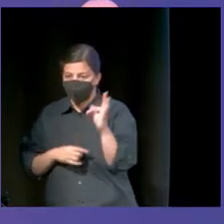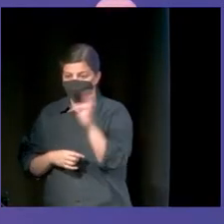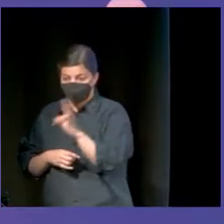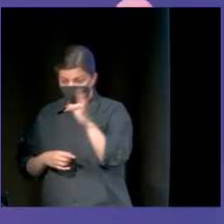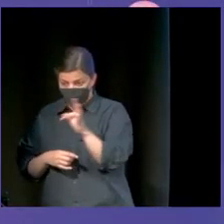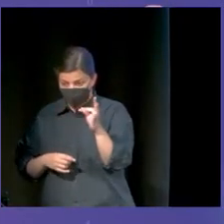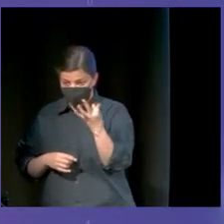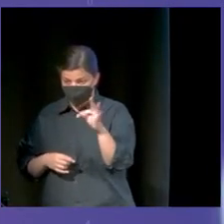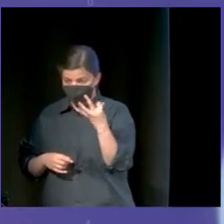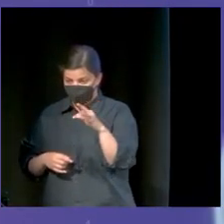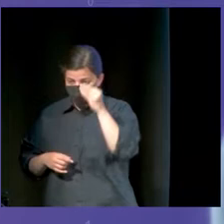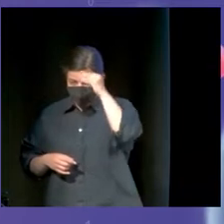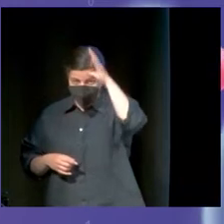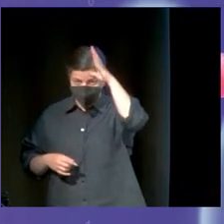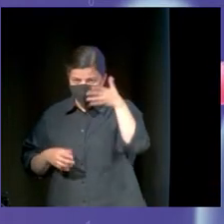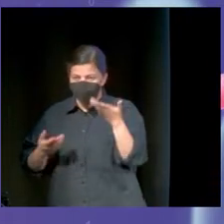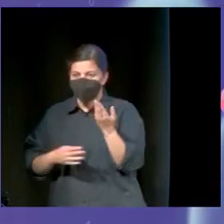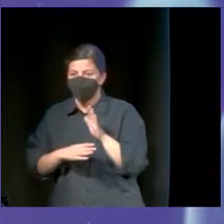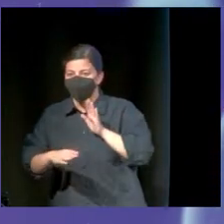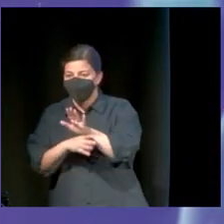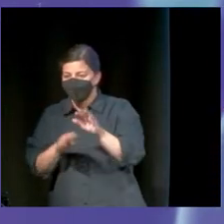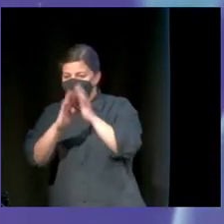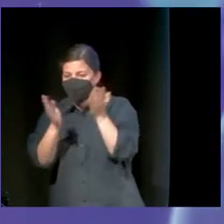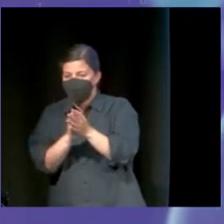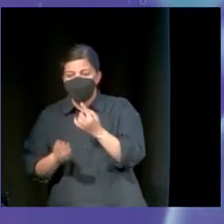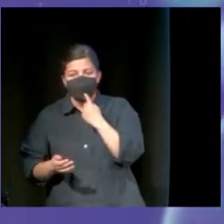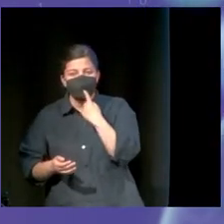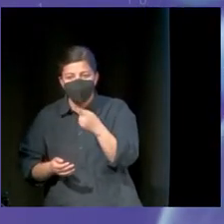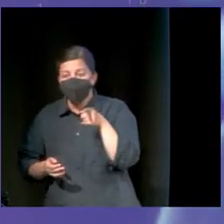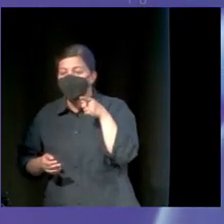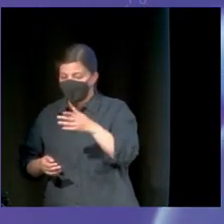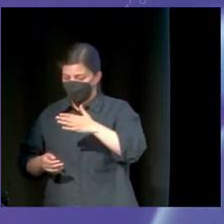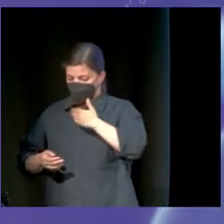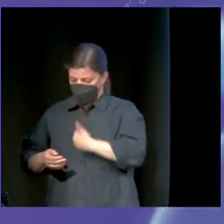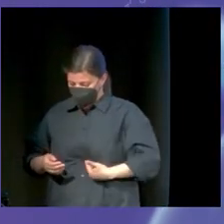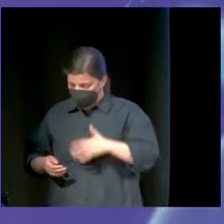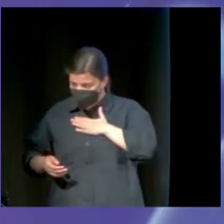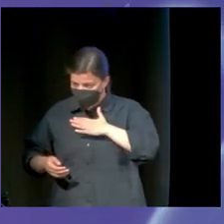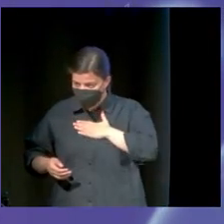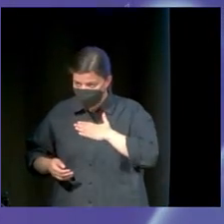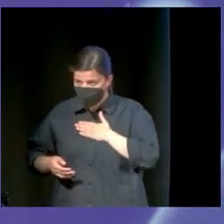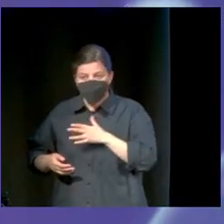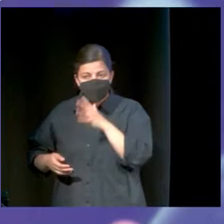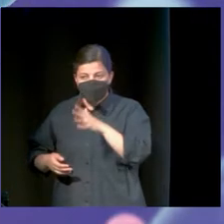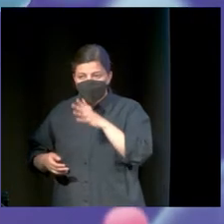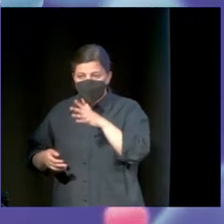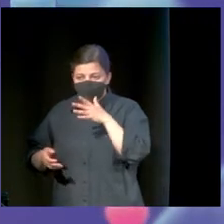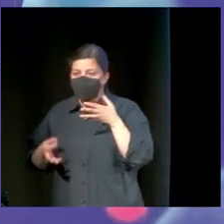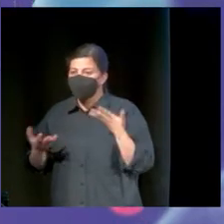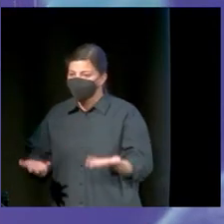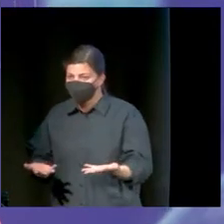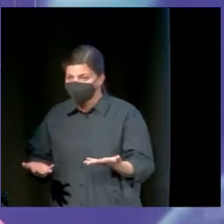que representan y le dicen básicamente al mundo que esto es mi propiedad precisamente porque se basan